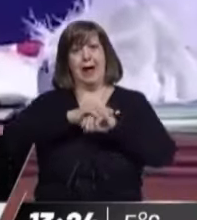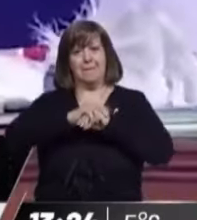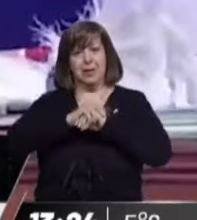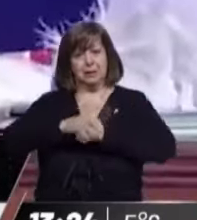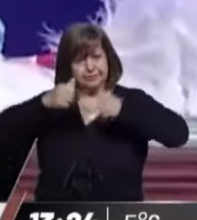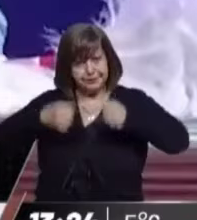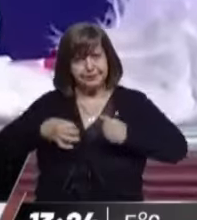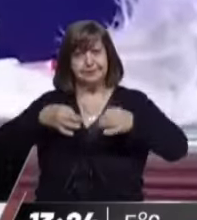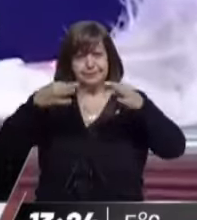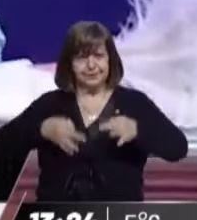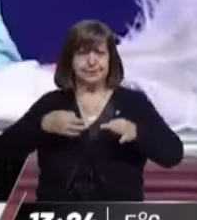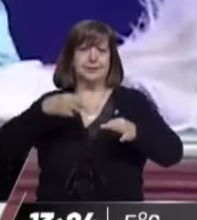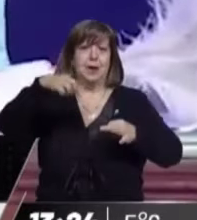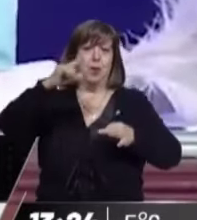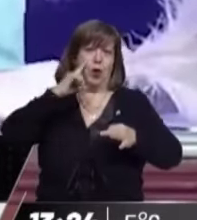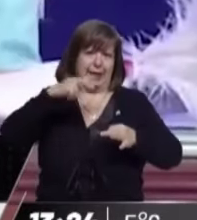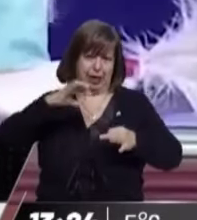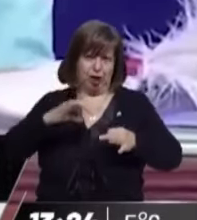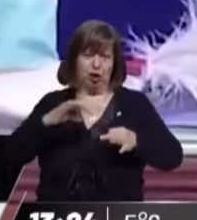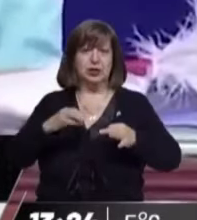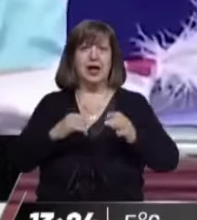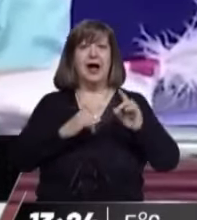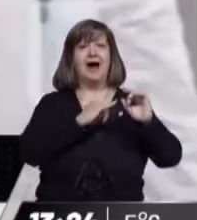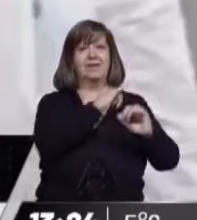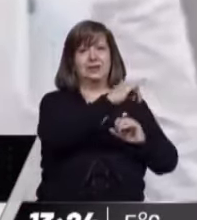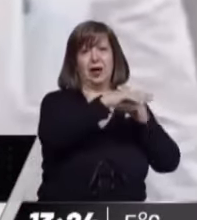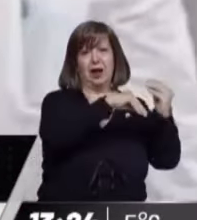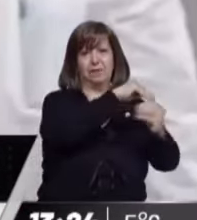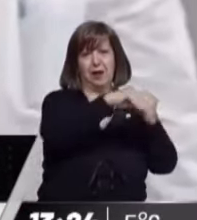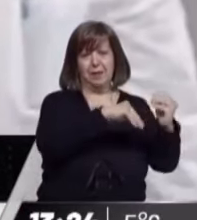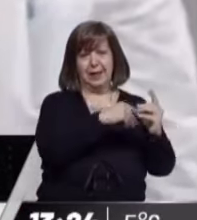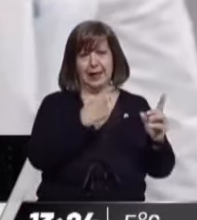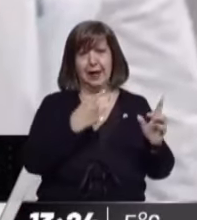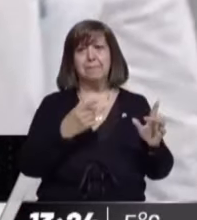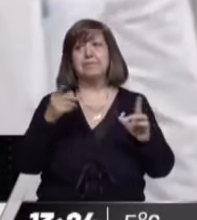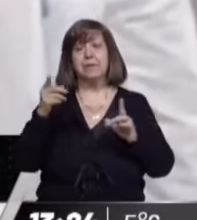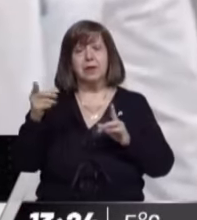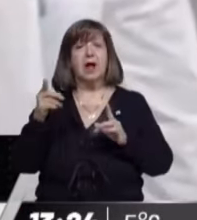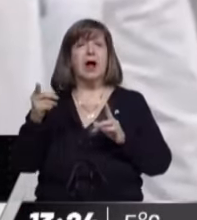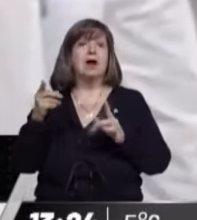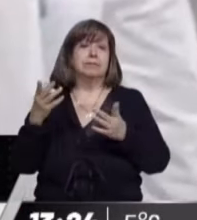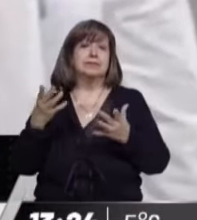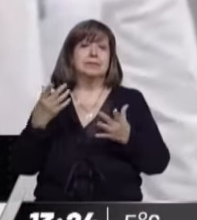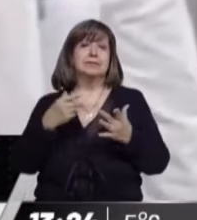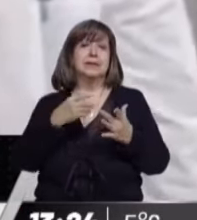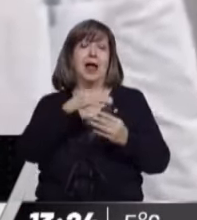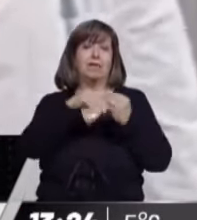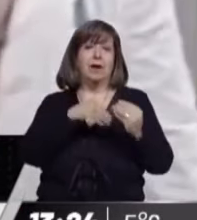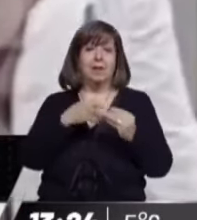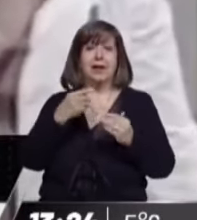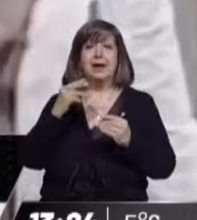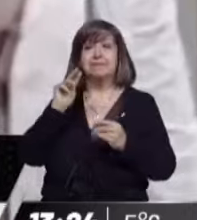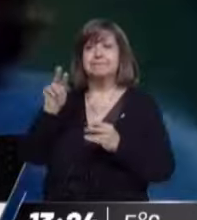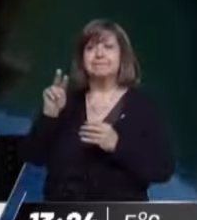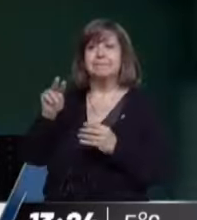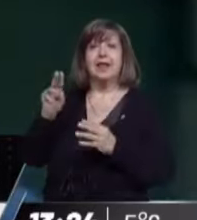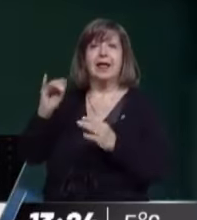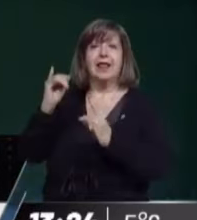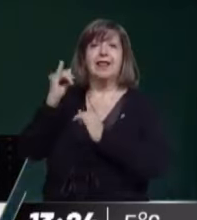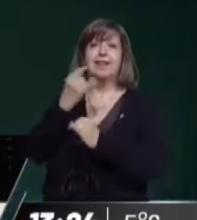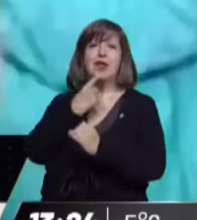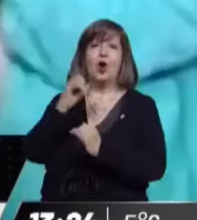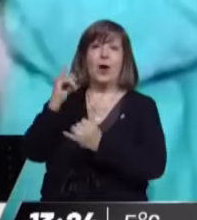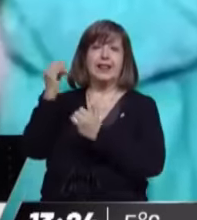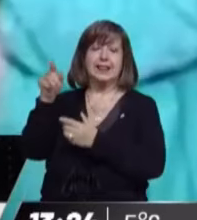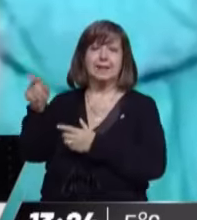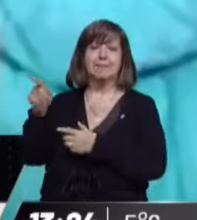sigue evolucionando esta neumonía de Antonio gasalla está internado el estado que dicen los allegados es